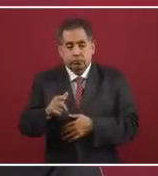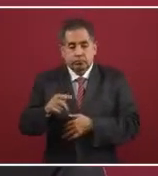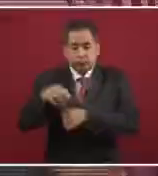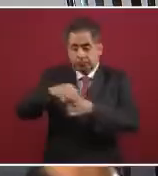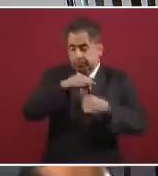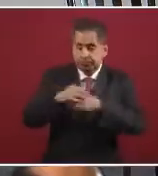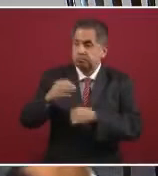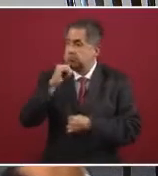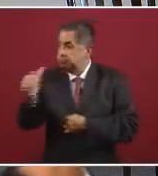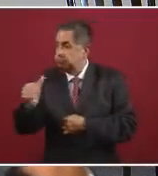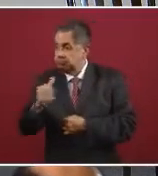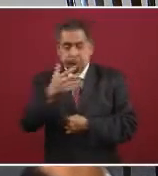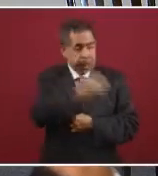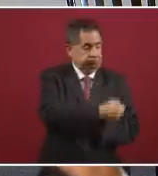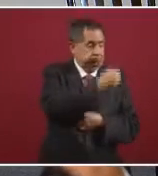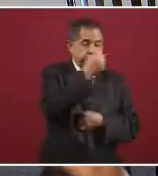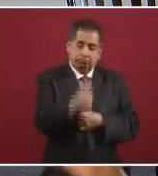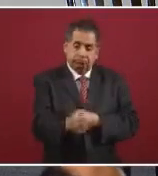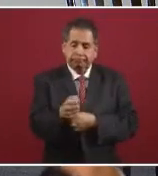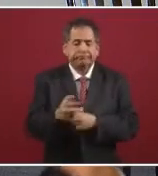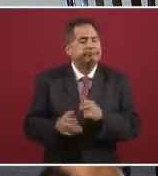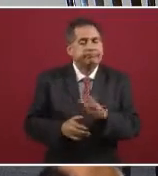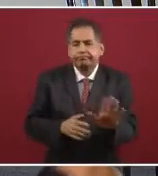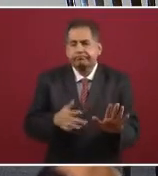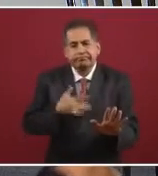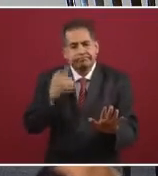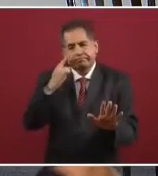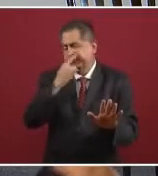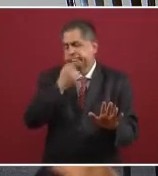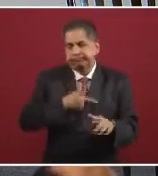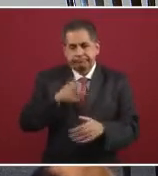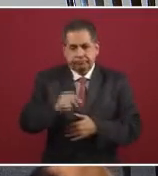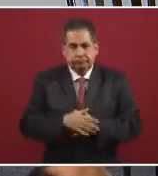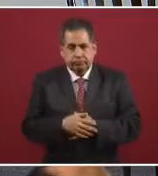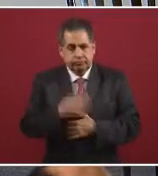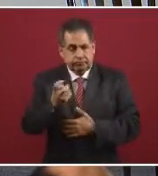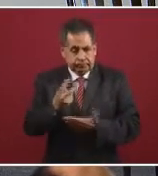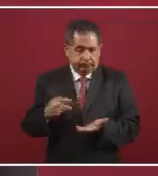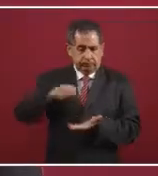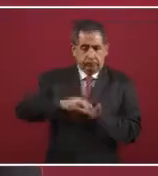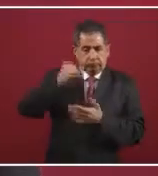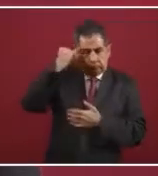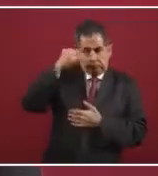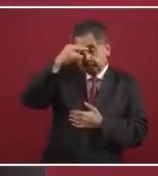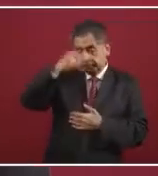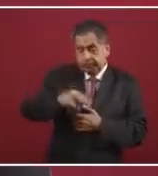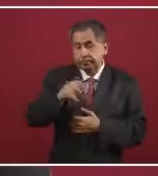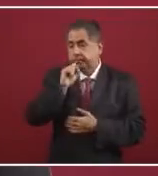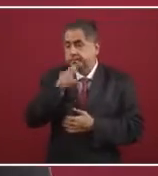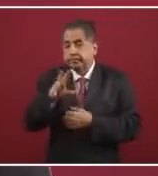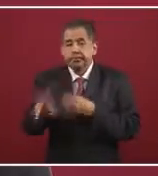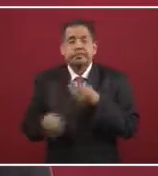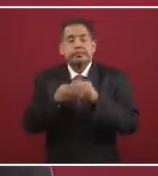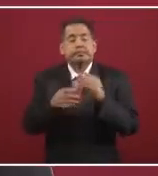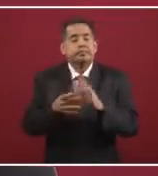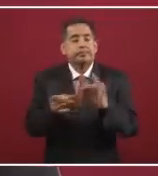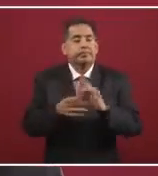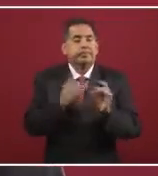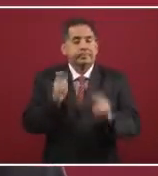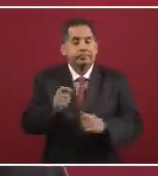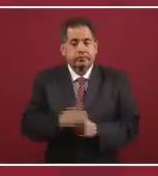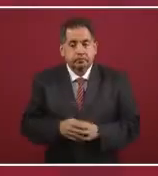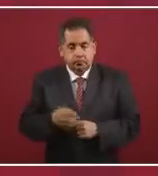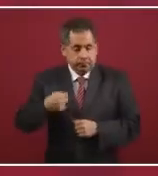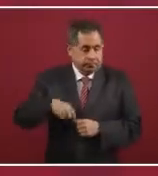proceso electoral legítimo. Esta es la postura de México y además agregaría yo que estamos